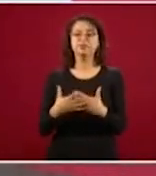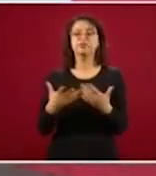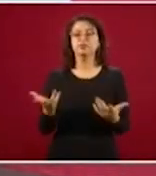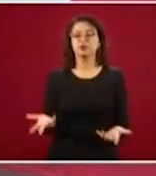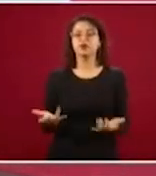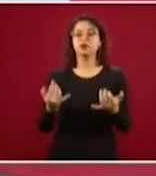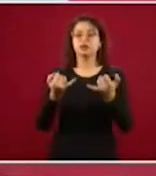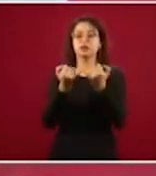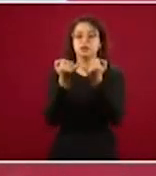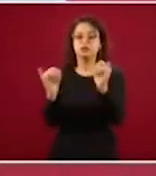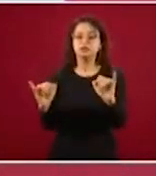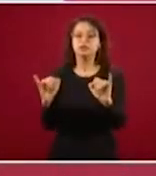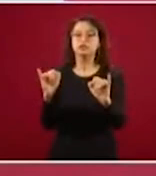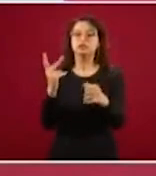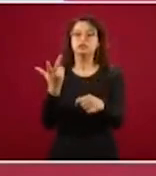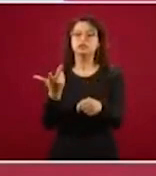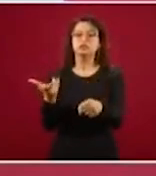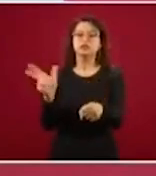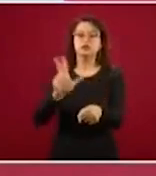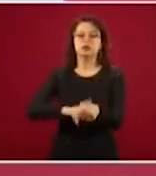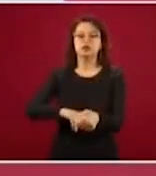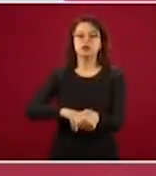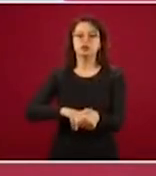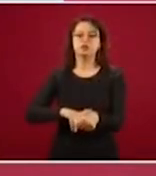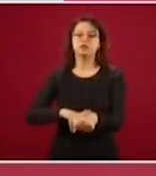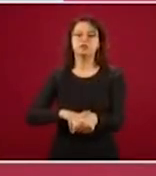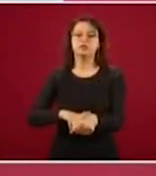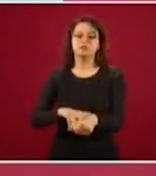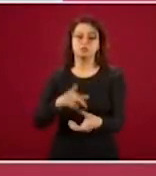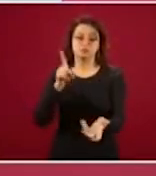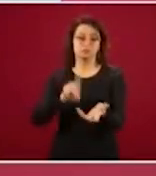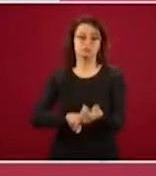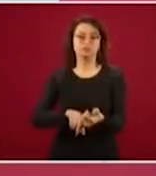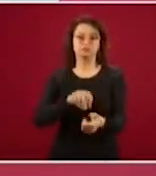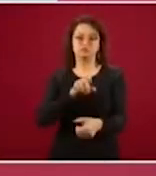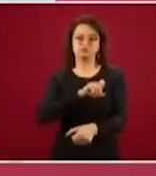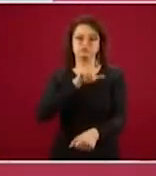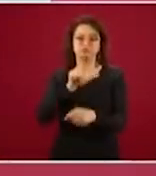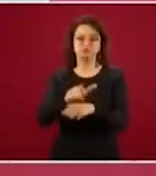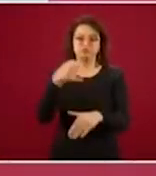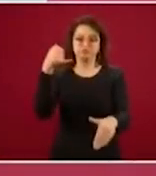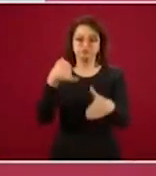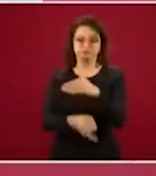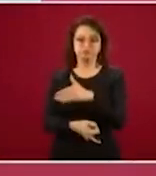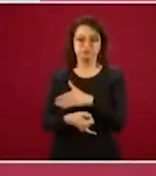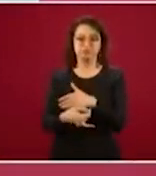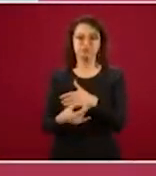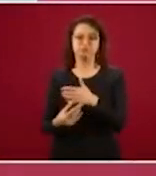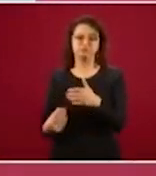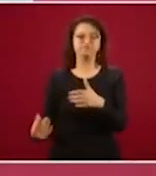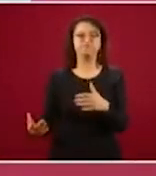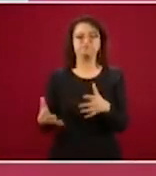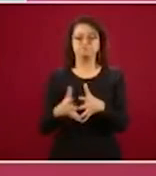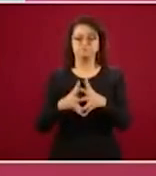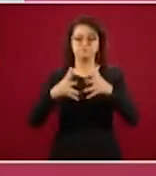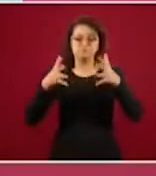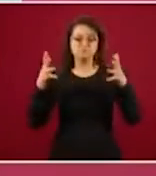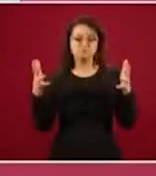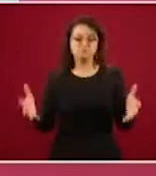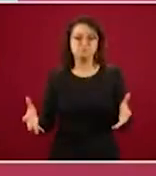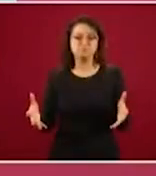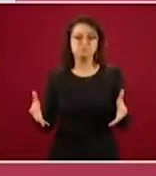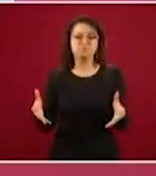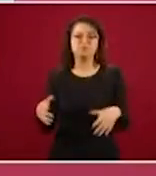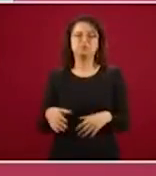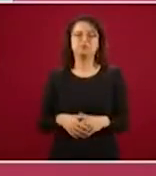inaugurar un hospital con especialidades, se amplían especialidades